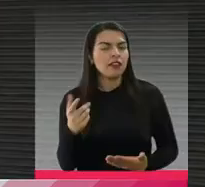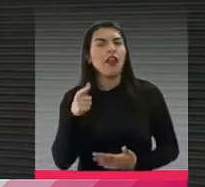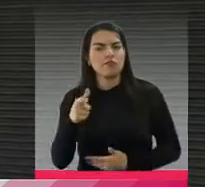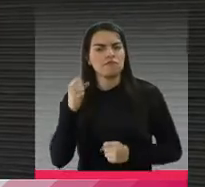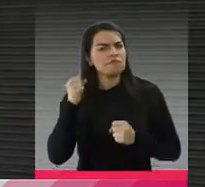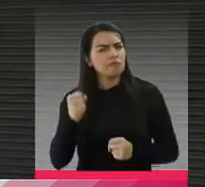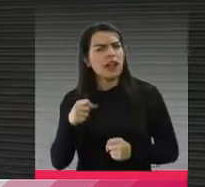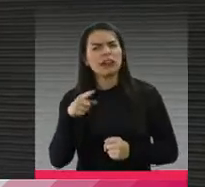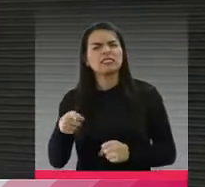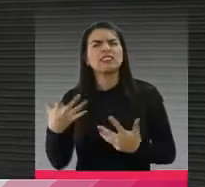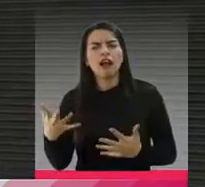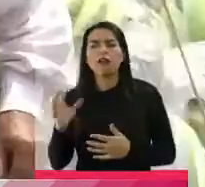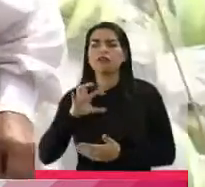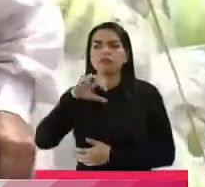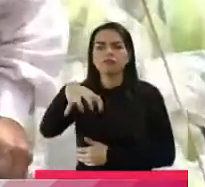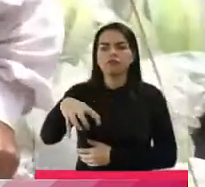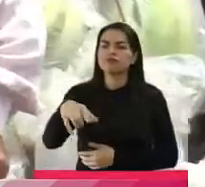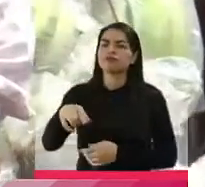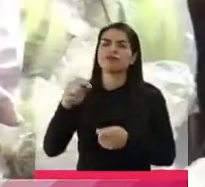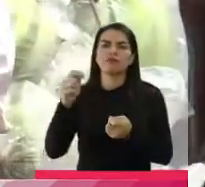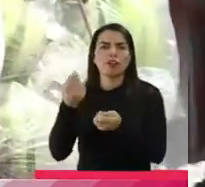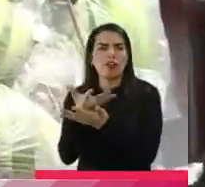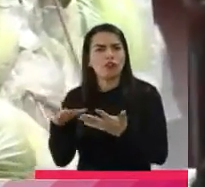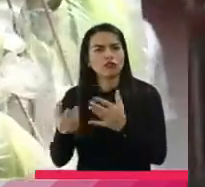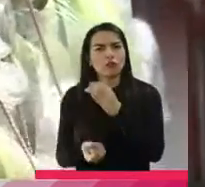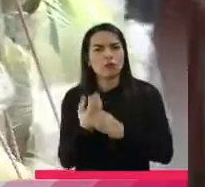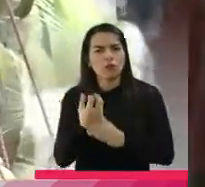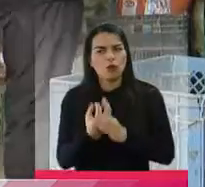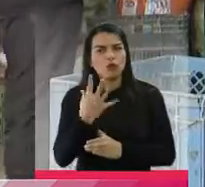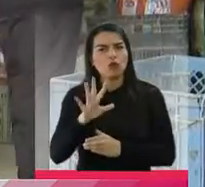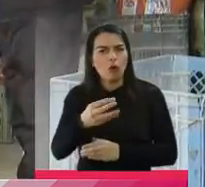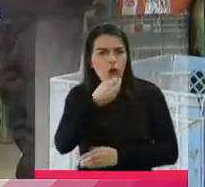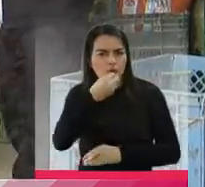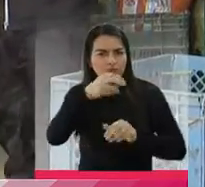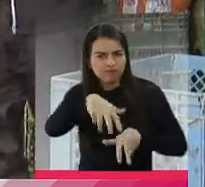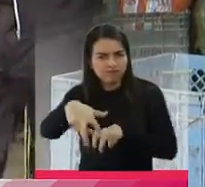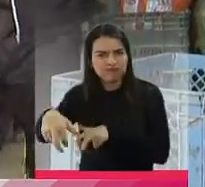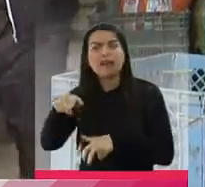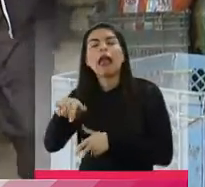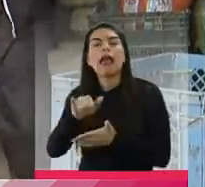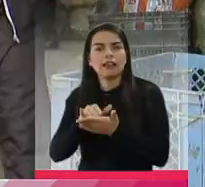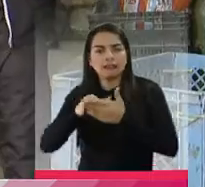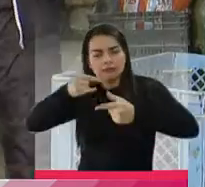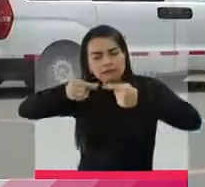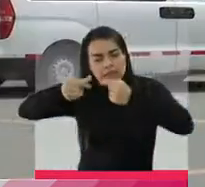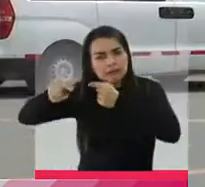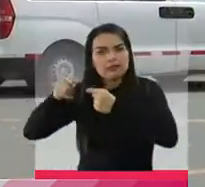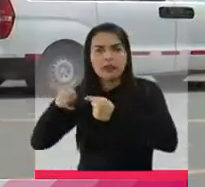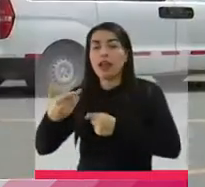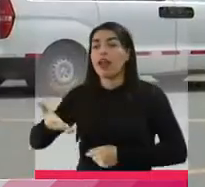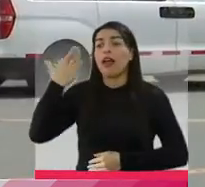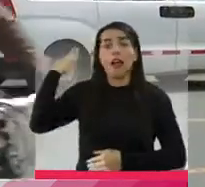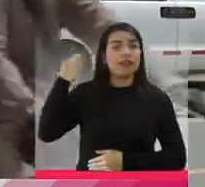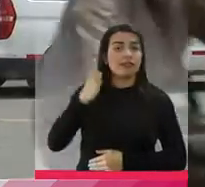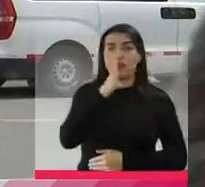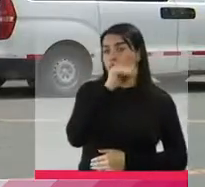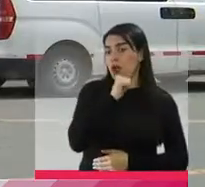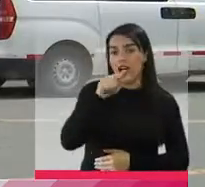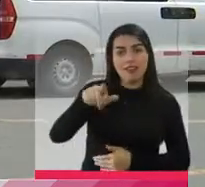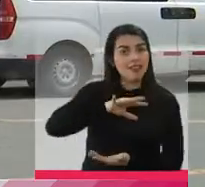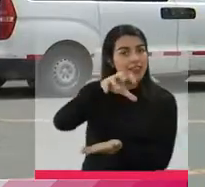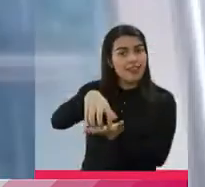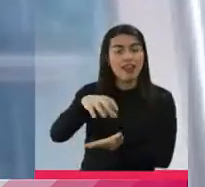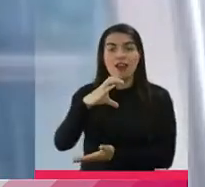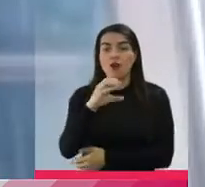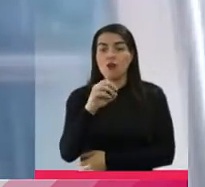transformación de productos agropecuarios, por lo tanto es el formador de precios. Esta actividad no tenía su centro de operaciones en Corabastos como sucede actualmente.